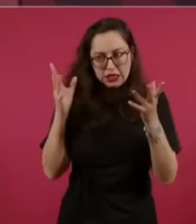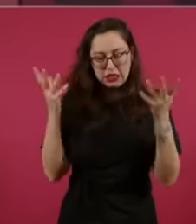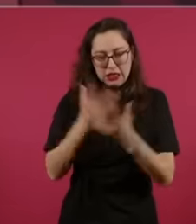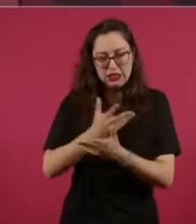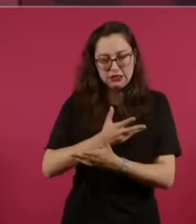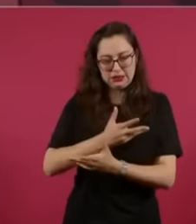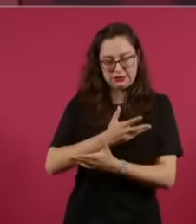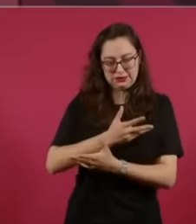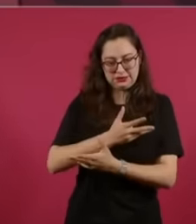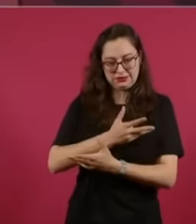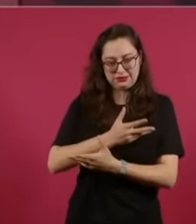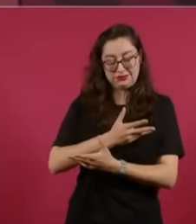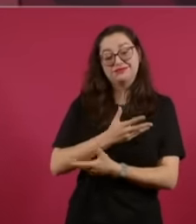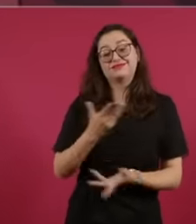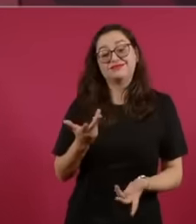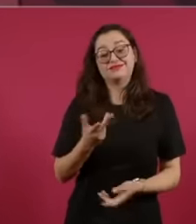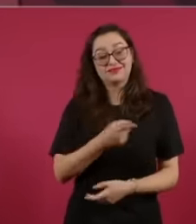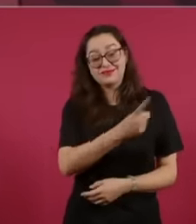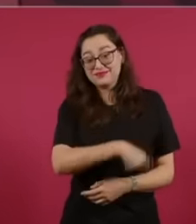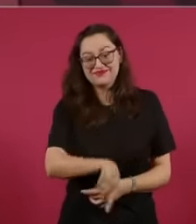que se resisten